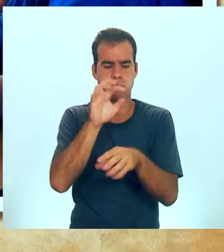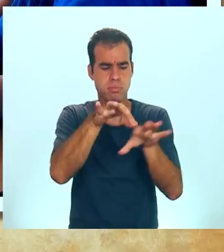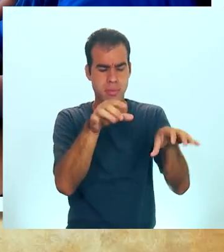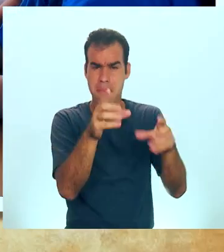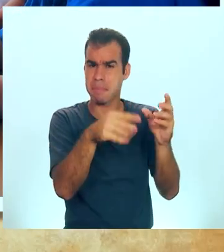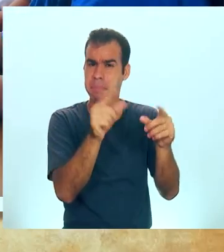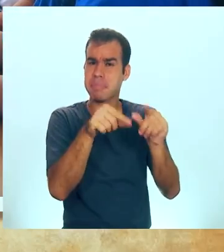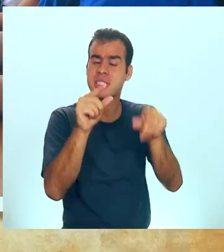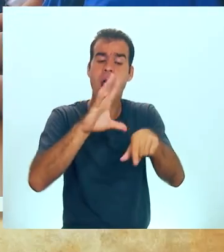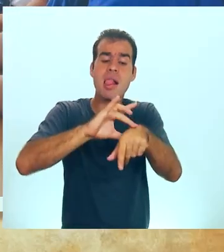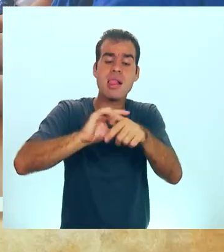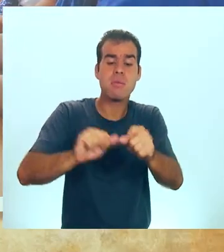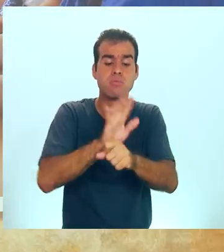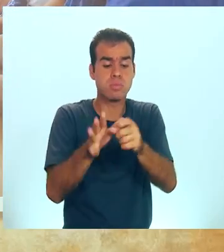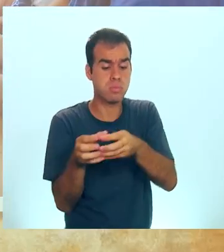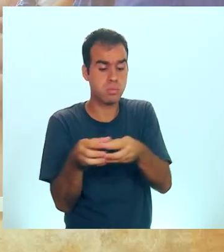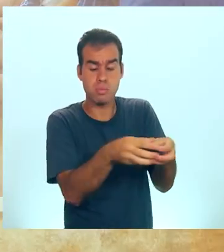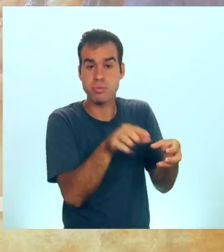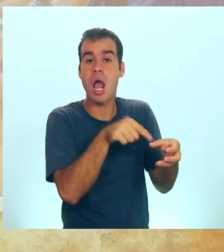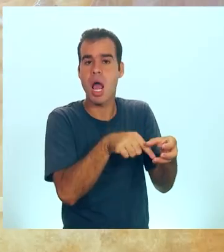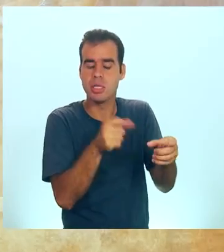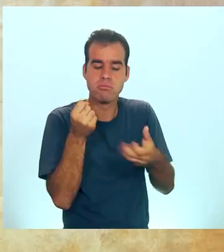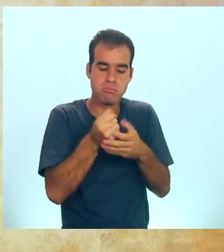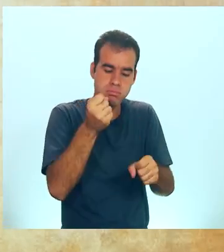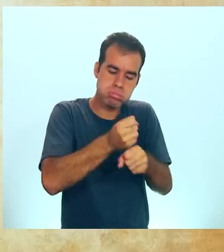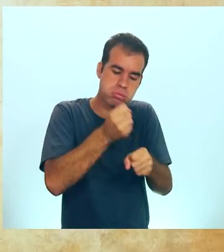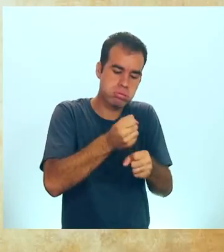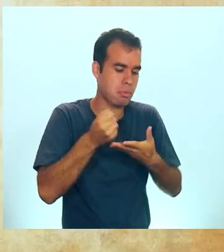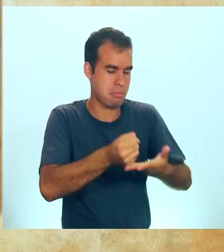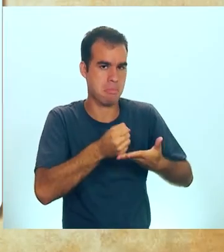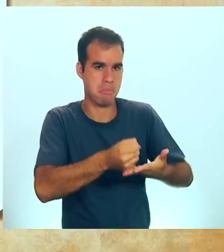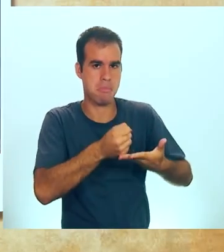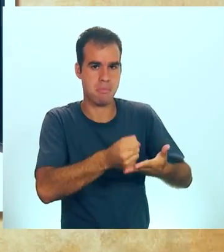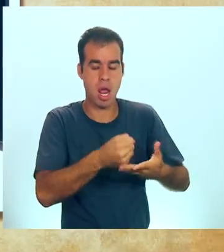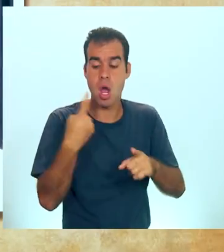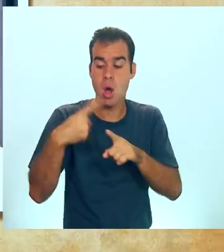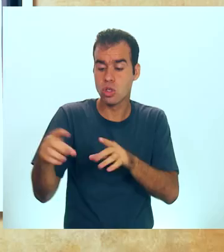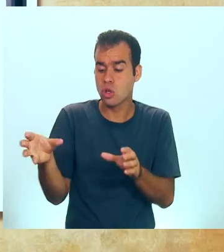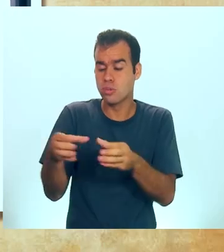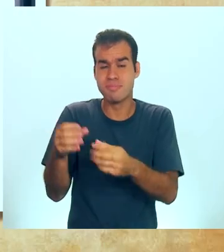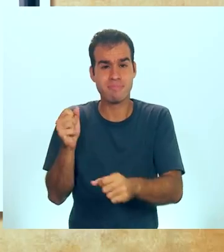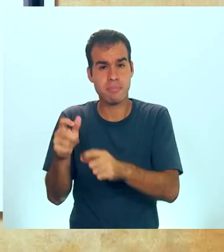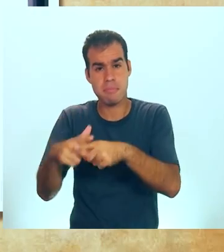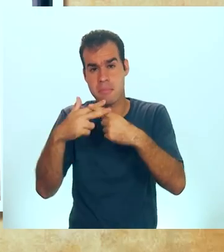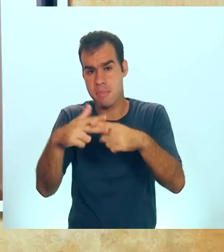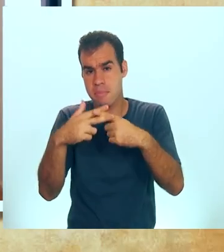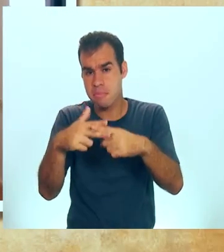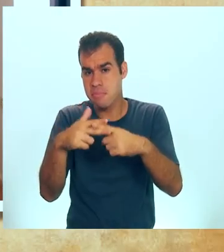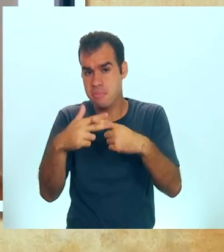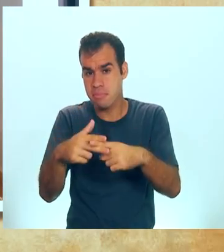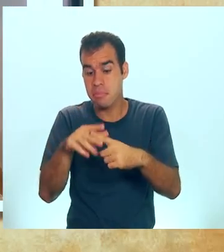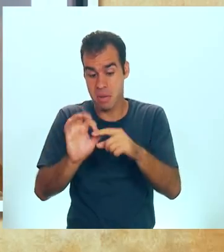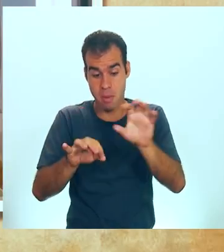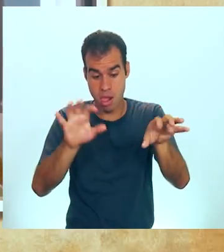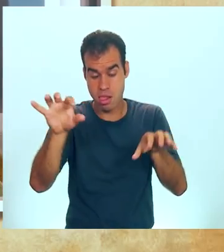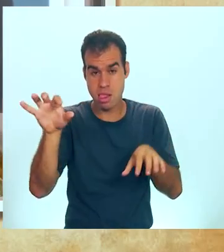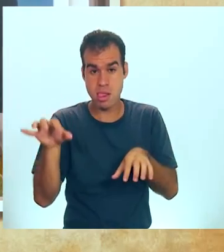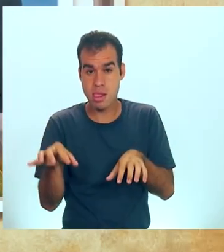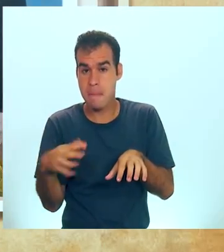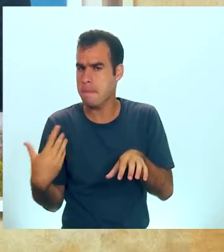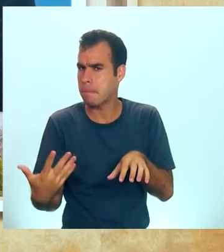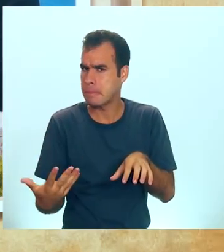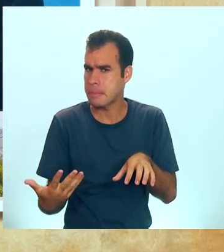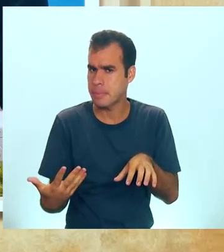apoyando toda labor que les fuera convocada, y también en las brigadas de mantenimiento que se crearon en las propias instalaciones